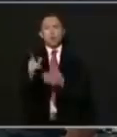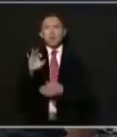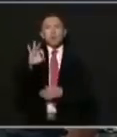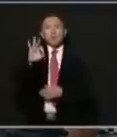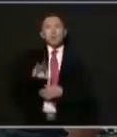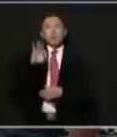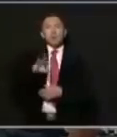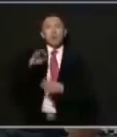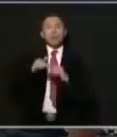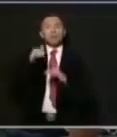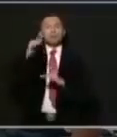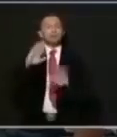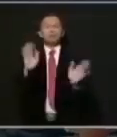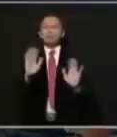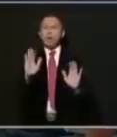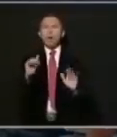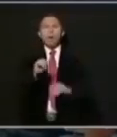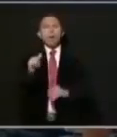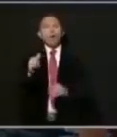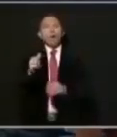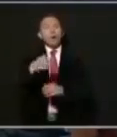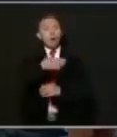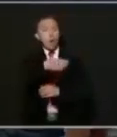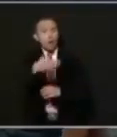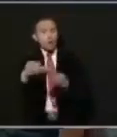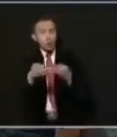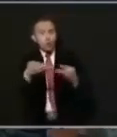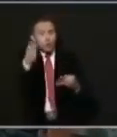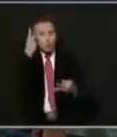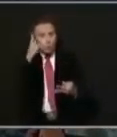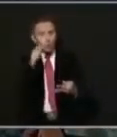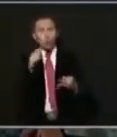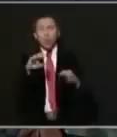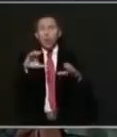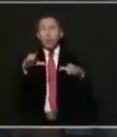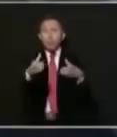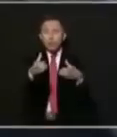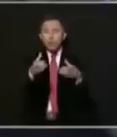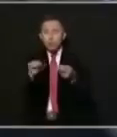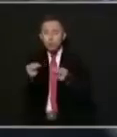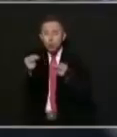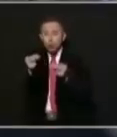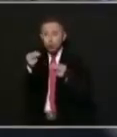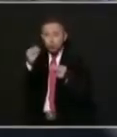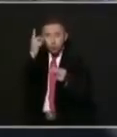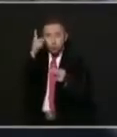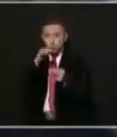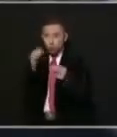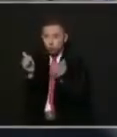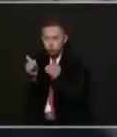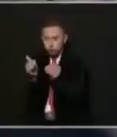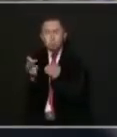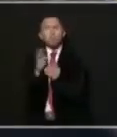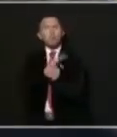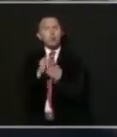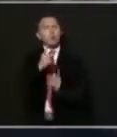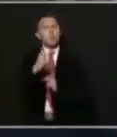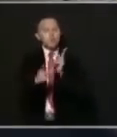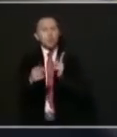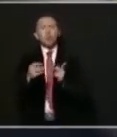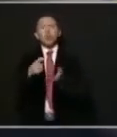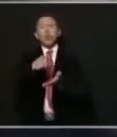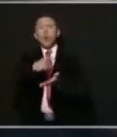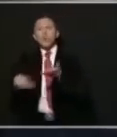ejidatarios, comuneros y pequeños propietarios para la adquisición de novillonas,